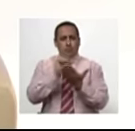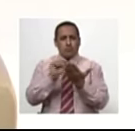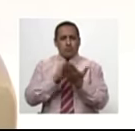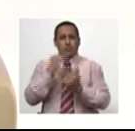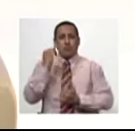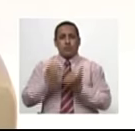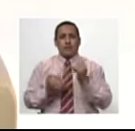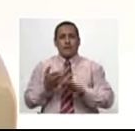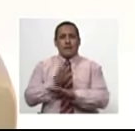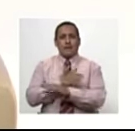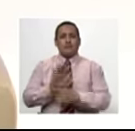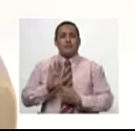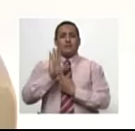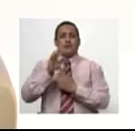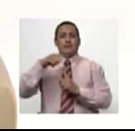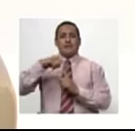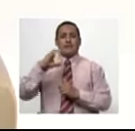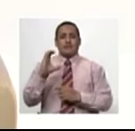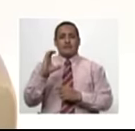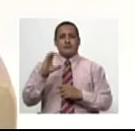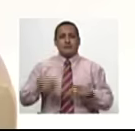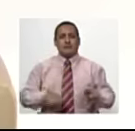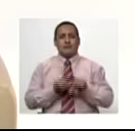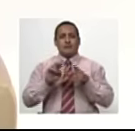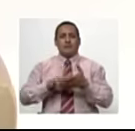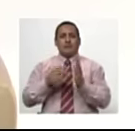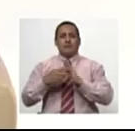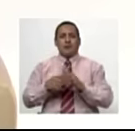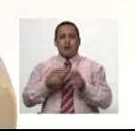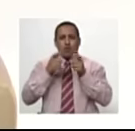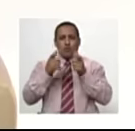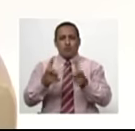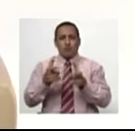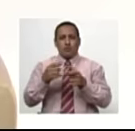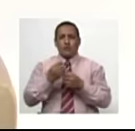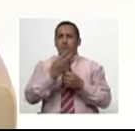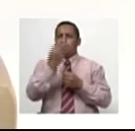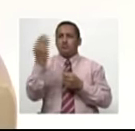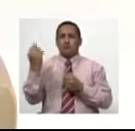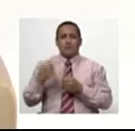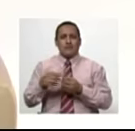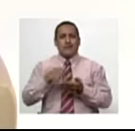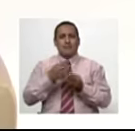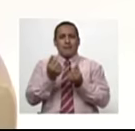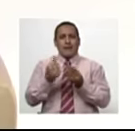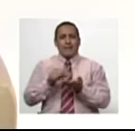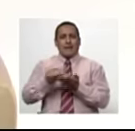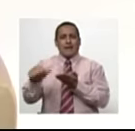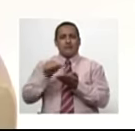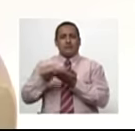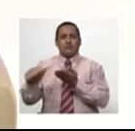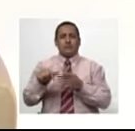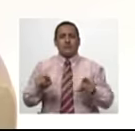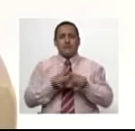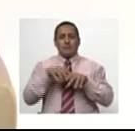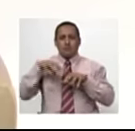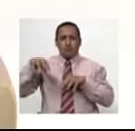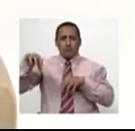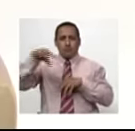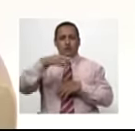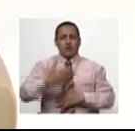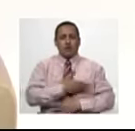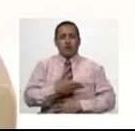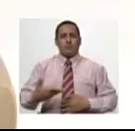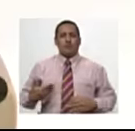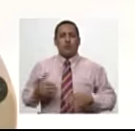la última edición de la revista del Tribunal Constitucional. Ajá. Sobre más bien el control externo del gasto público. ¿Ya? Y la descentralización en el marco del